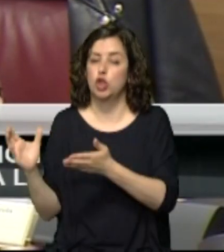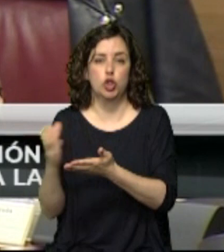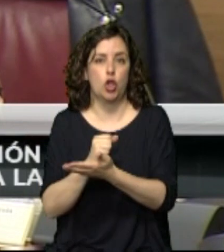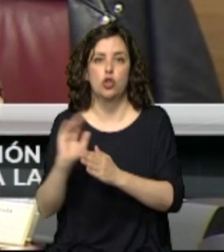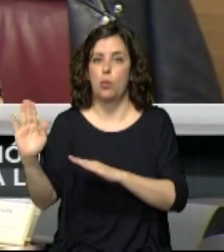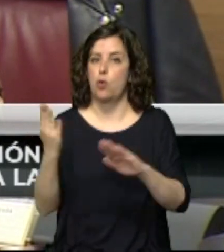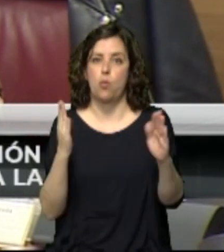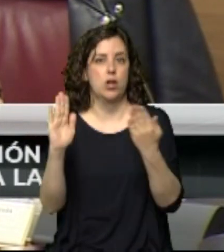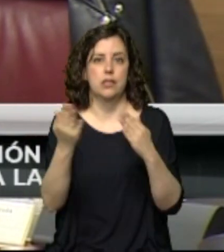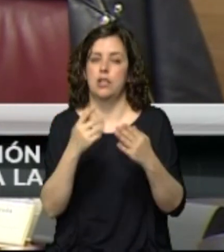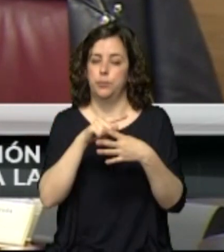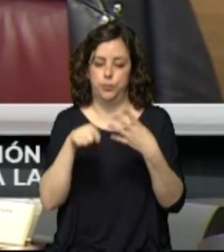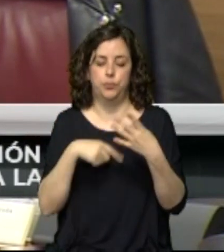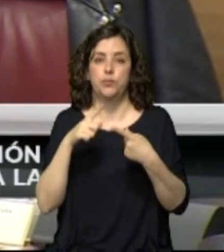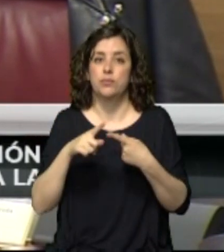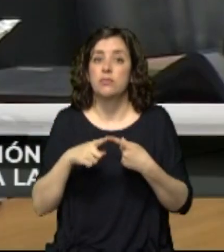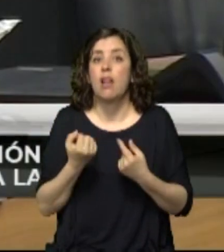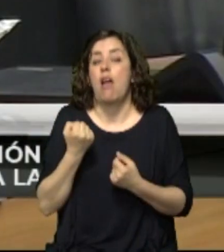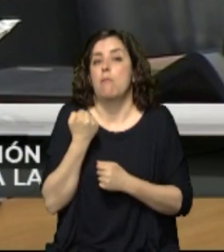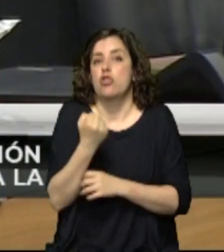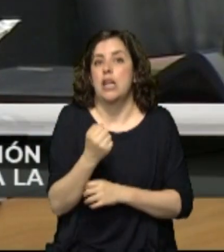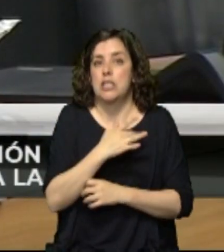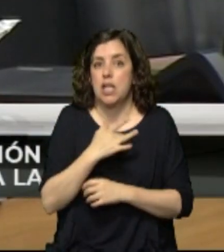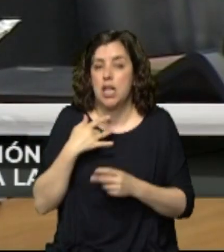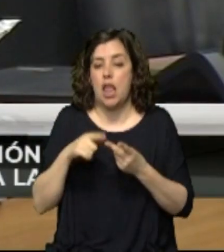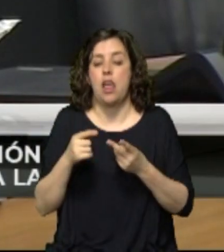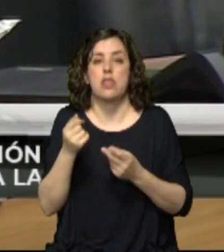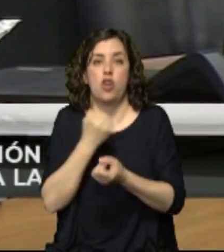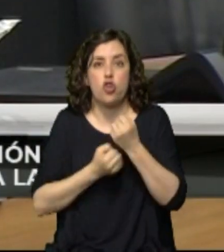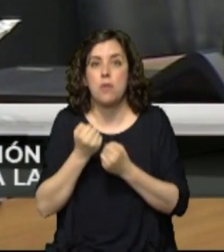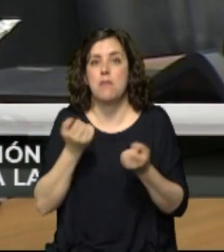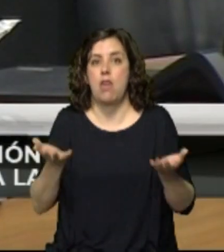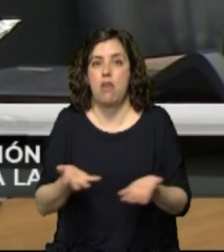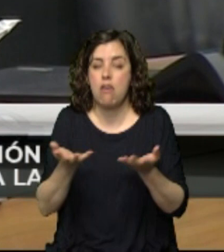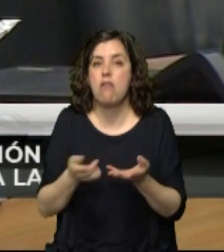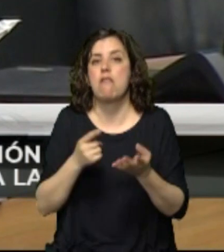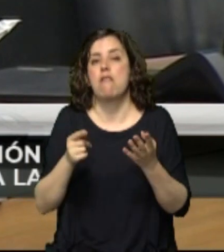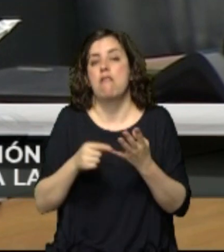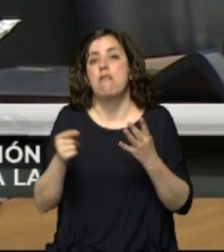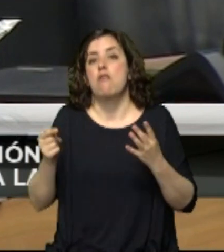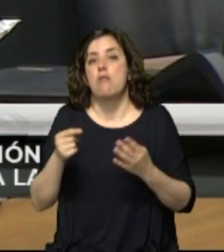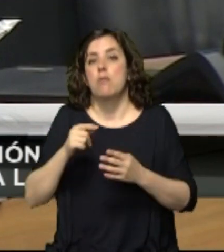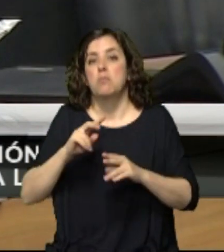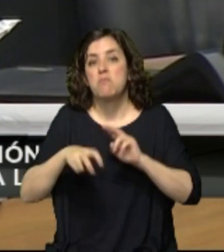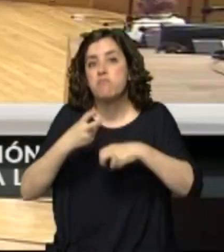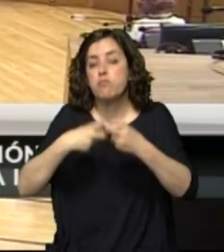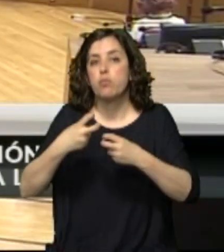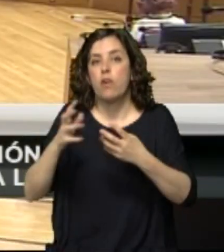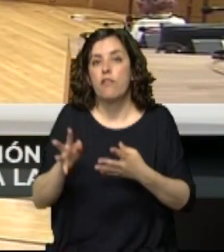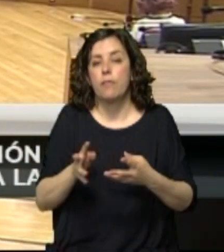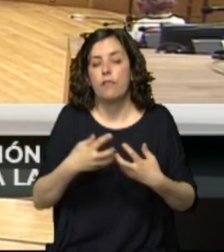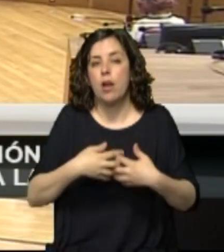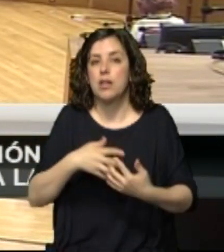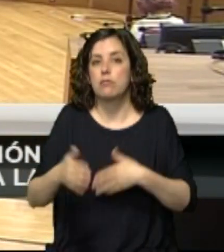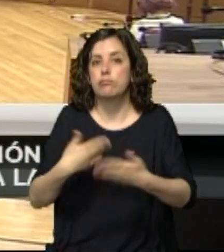aspectos fundamentales: reforzar la sanidad y servicios públicos, reactivación económica y modernización del modelo productivo, fortalecer los sistemas de